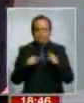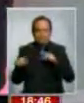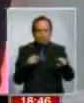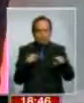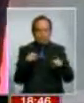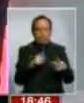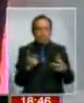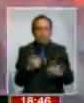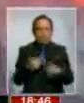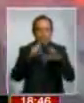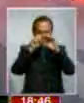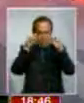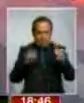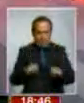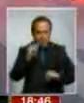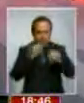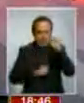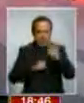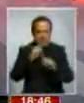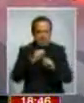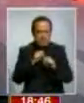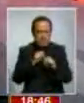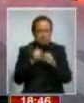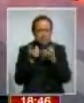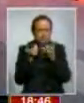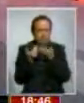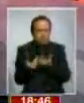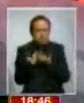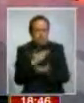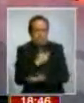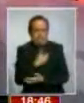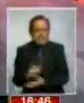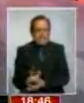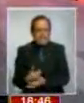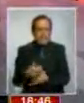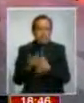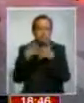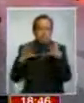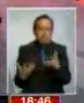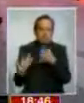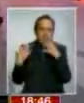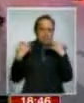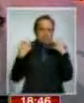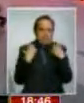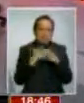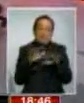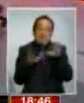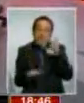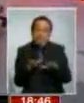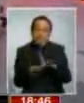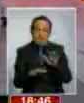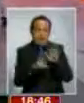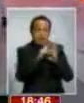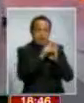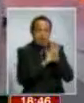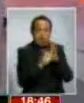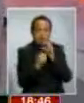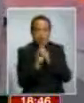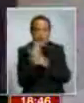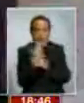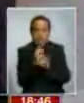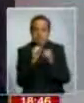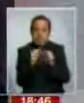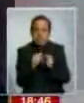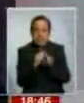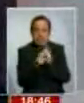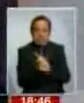Chile el sistema político está demasiado cargado al presidencialismo, ¿no? Bueno, tal vez una nueva constitución cambie esas cosas en ese